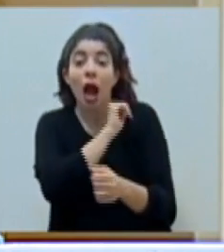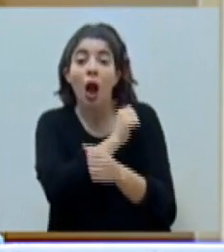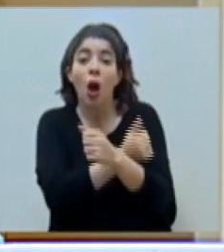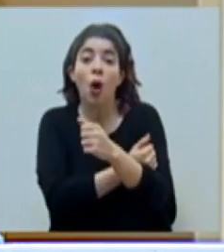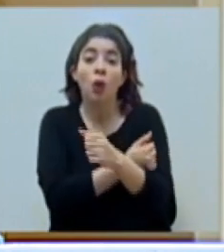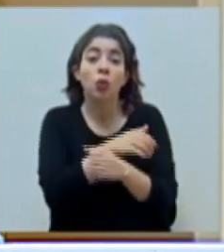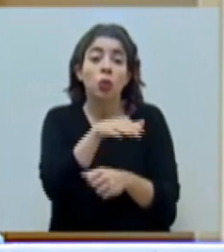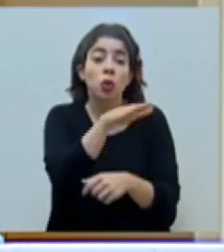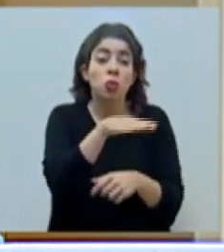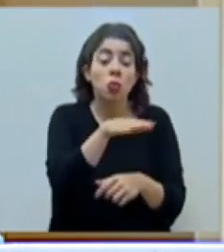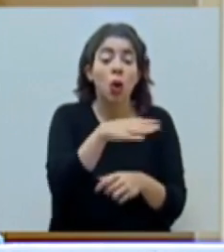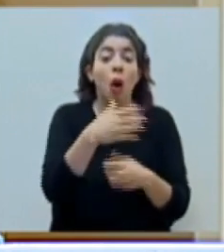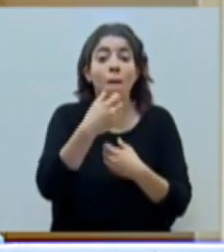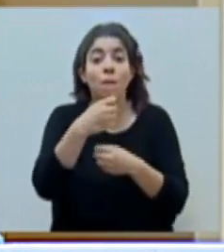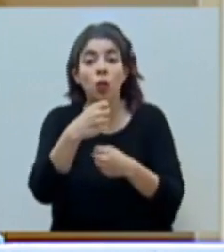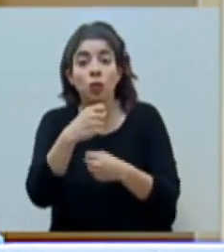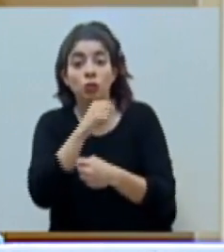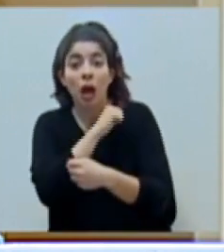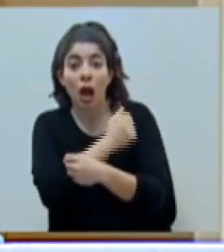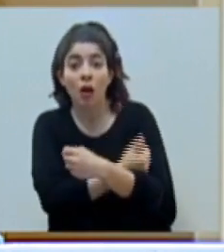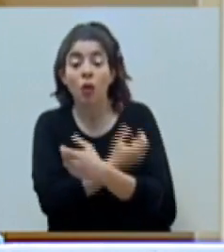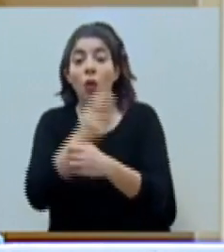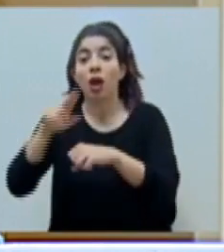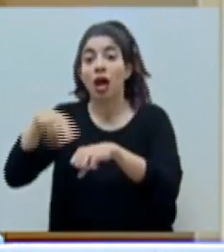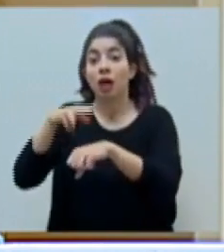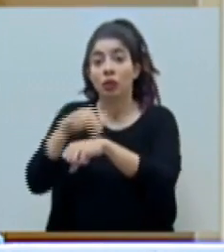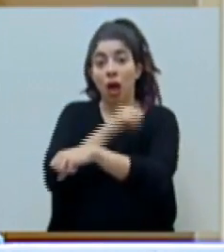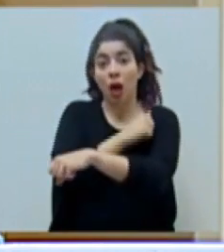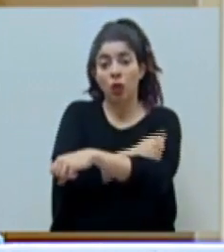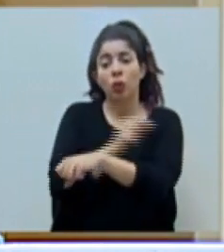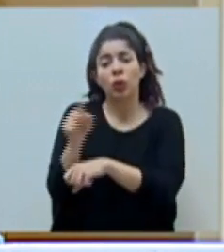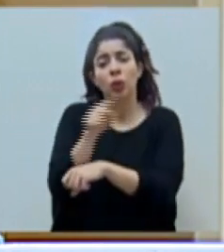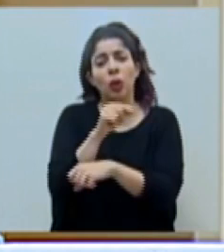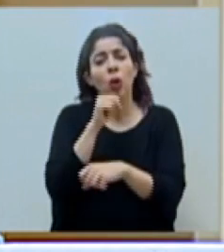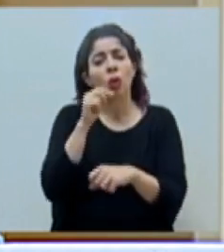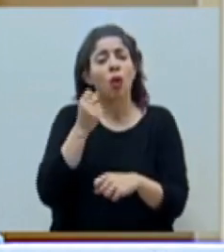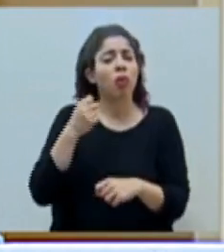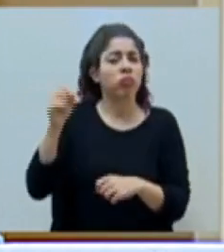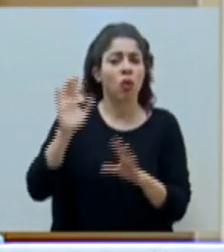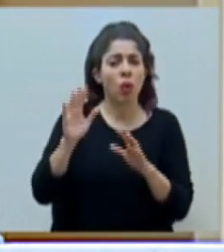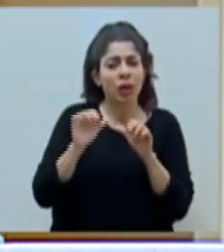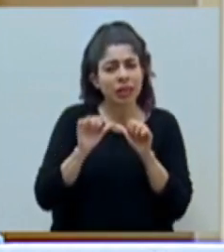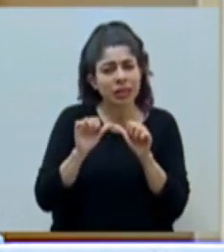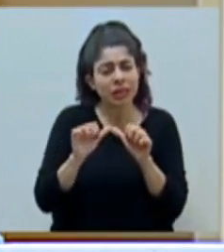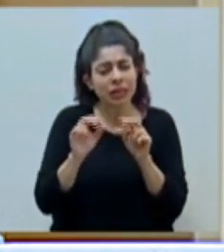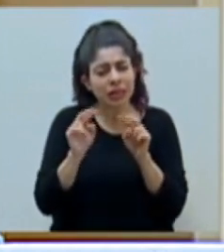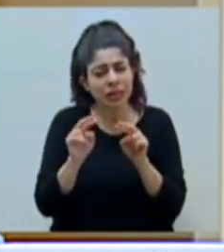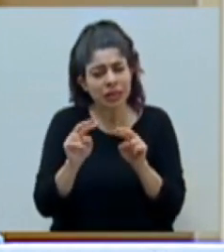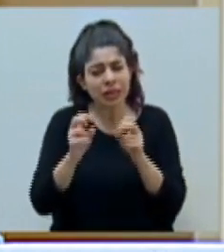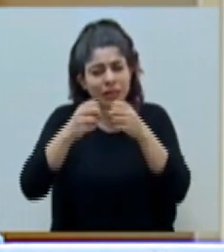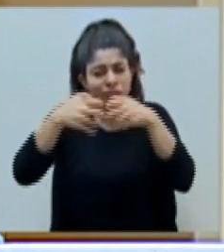locales, municipales y también a las autoridades nacionales a no bajar la guardia, a mantener los esquemas de